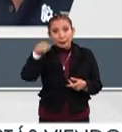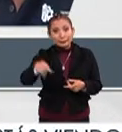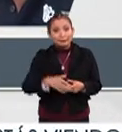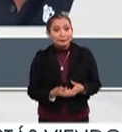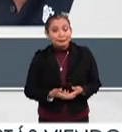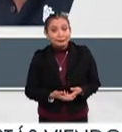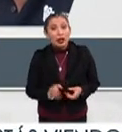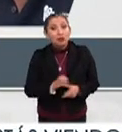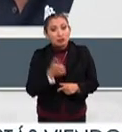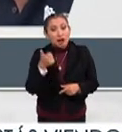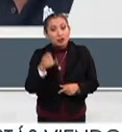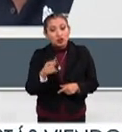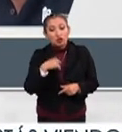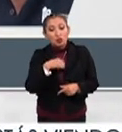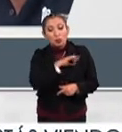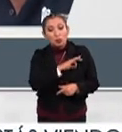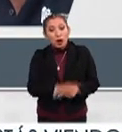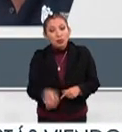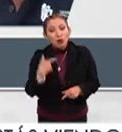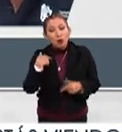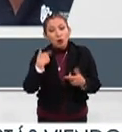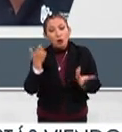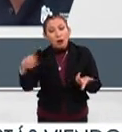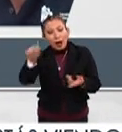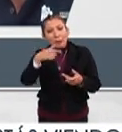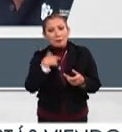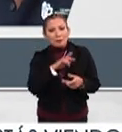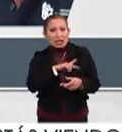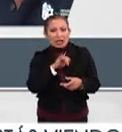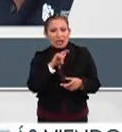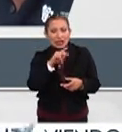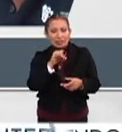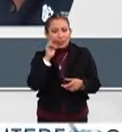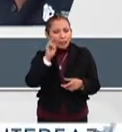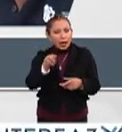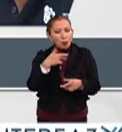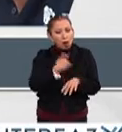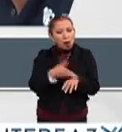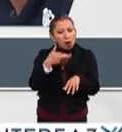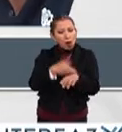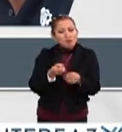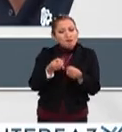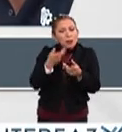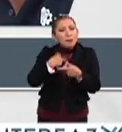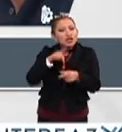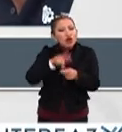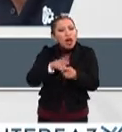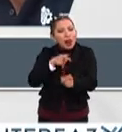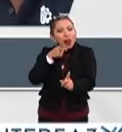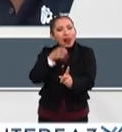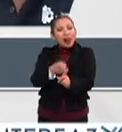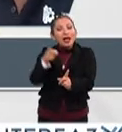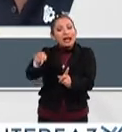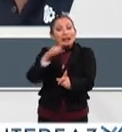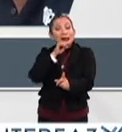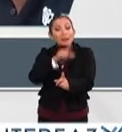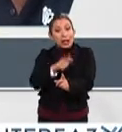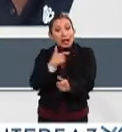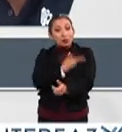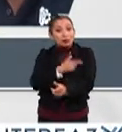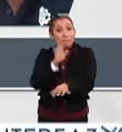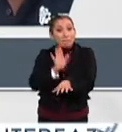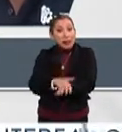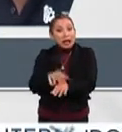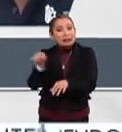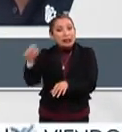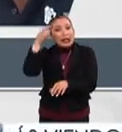conozca. Entonces, de esta manera yo puedo al usuario, a mi cliente, darle soluciones personalizadas que incluso le gusten más